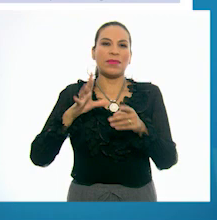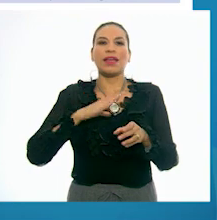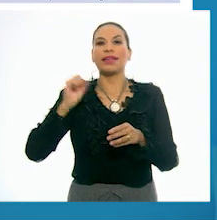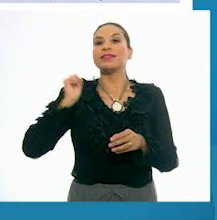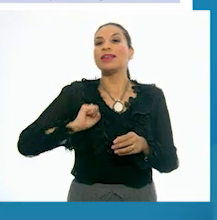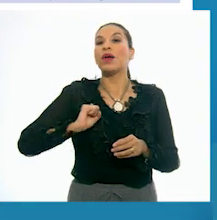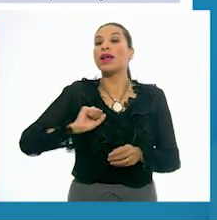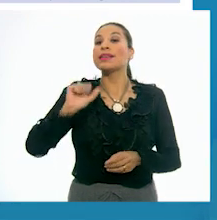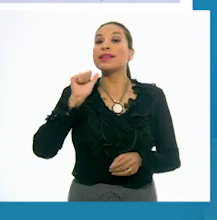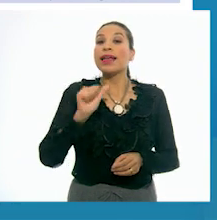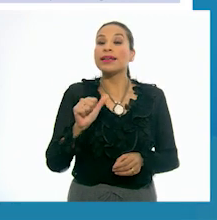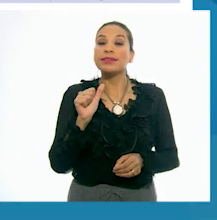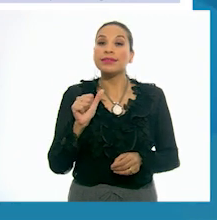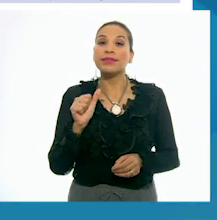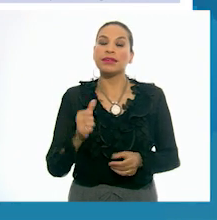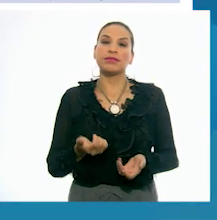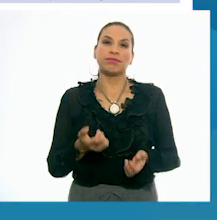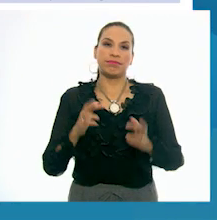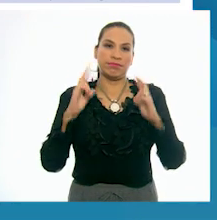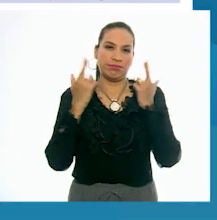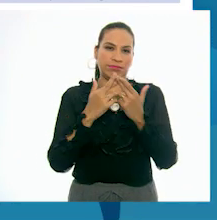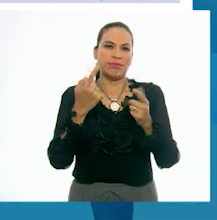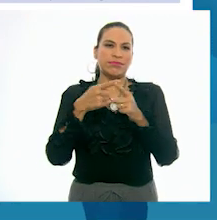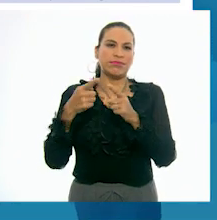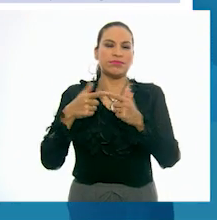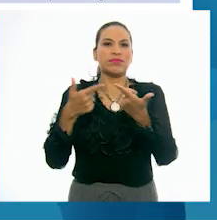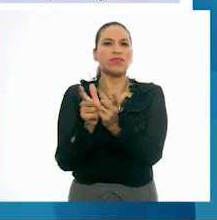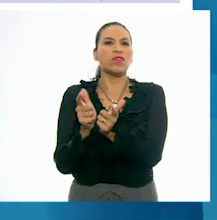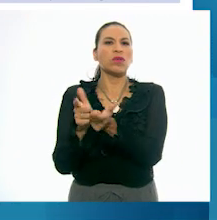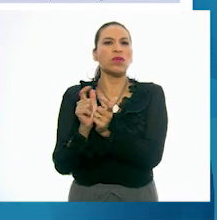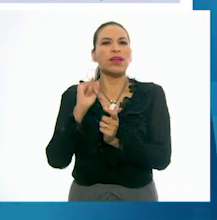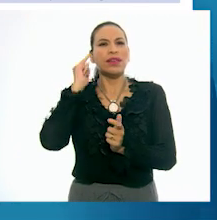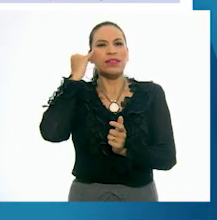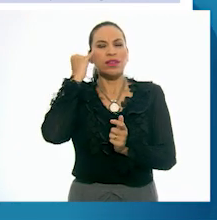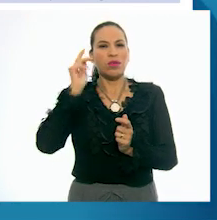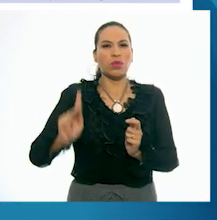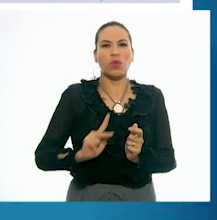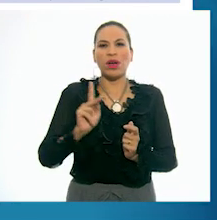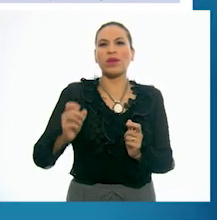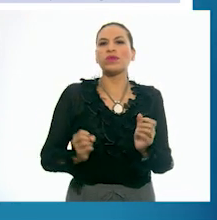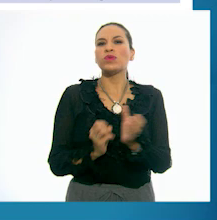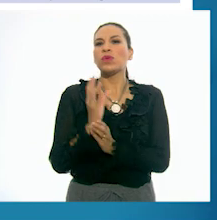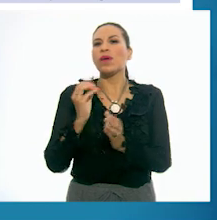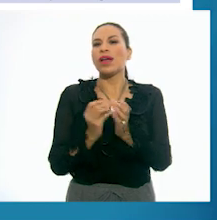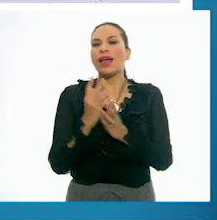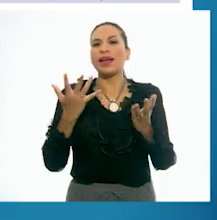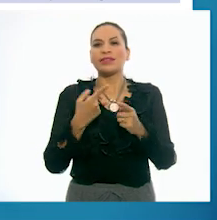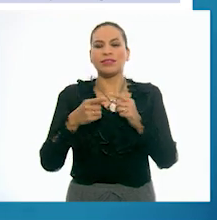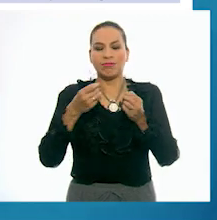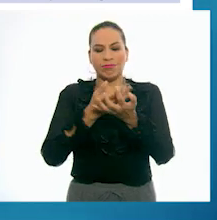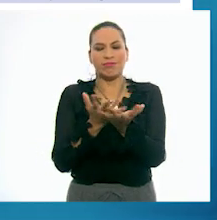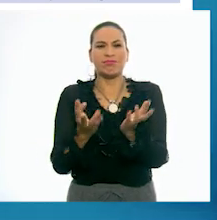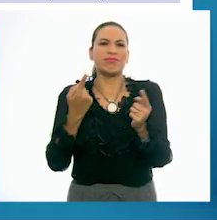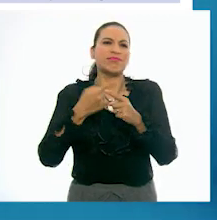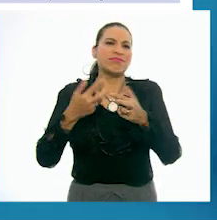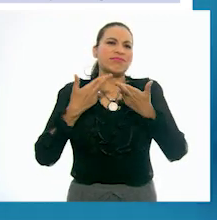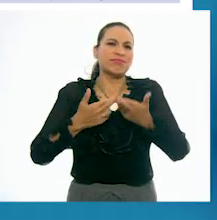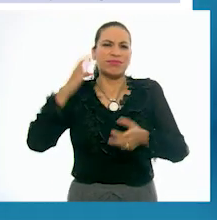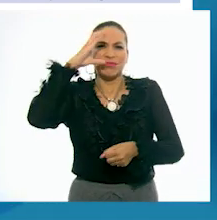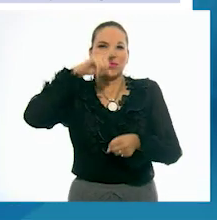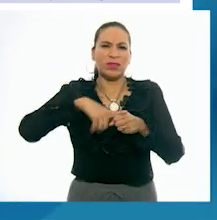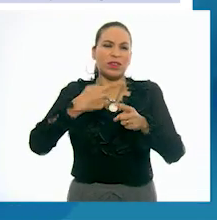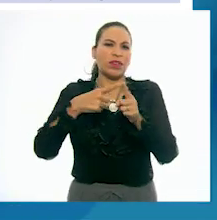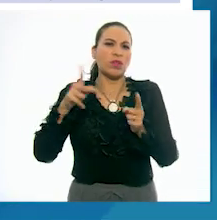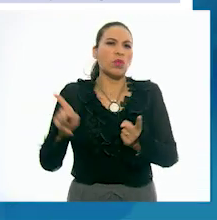el siglo XVI. La reunión de diferentes grupos indígenas en pueblos nuevos, creando un mosaico multicultural de